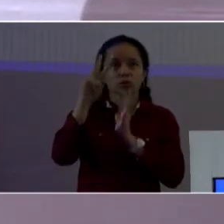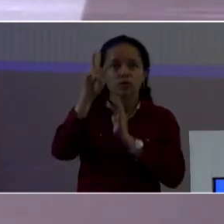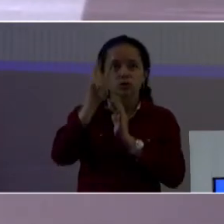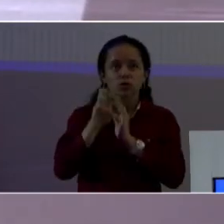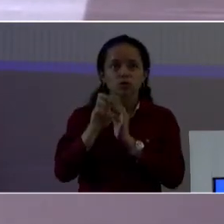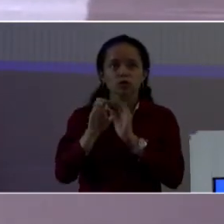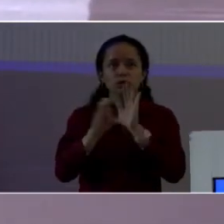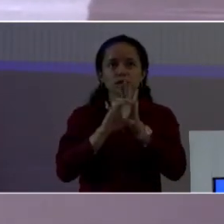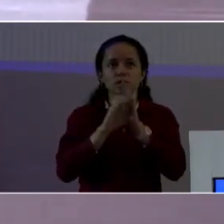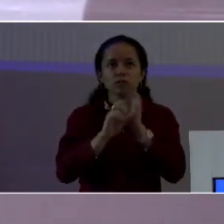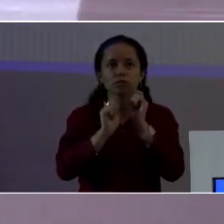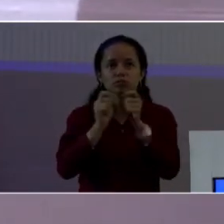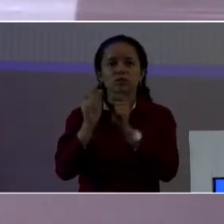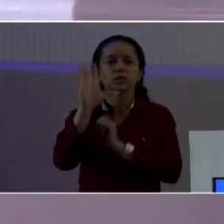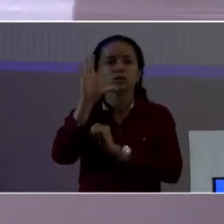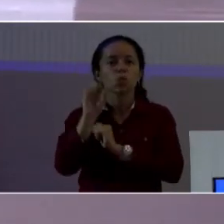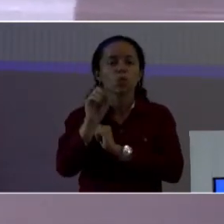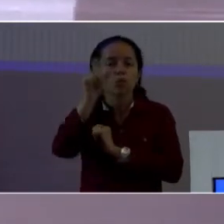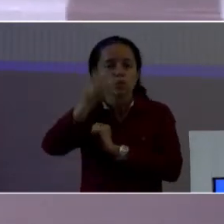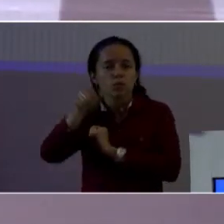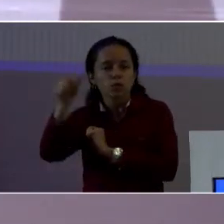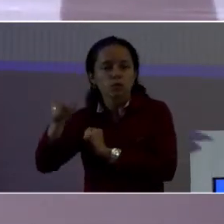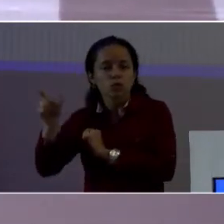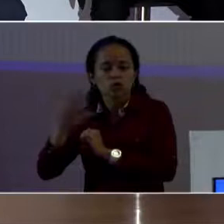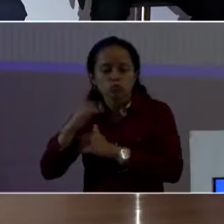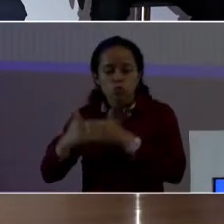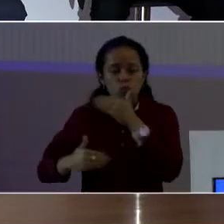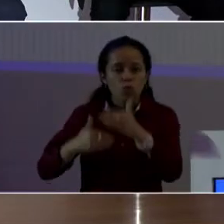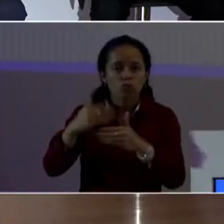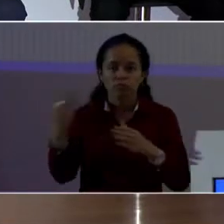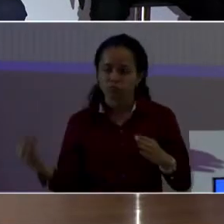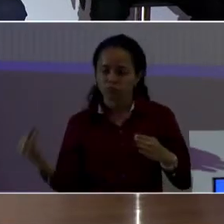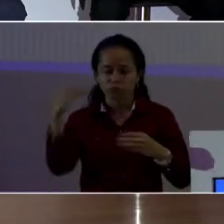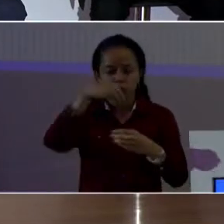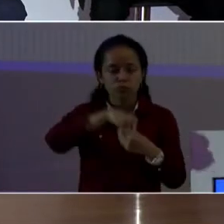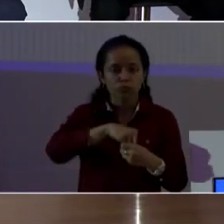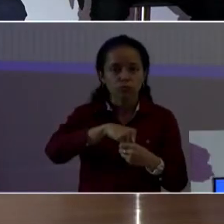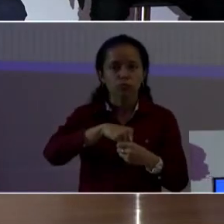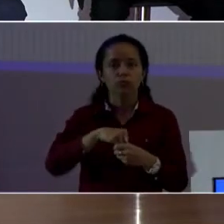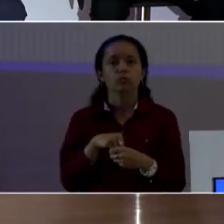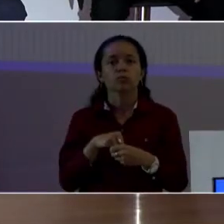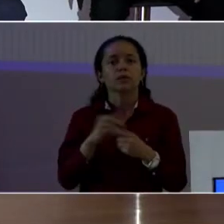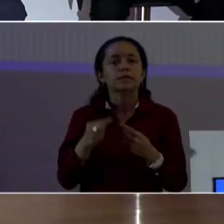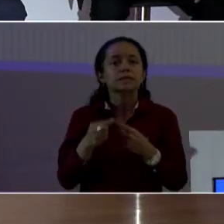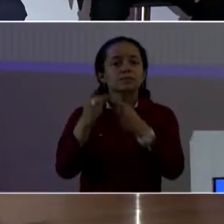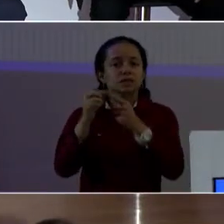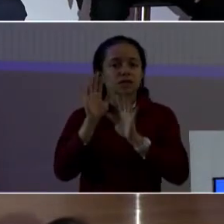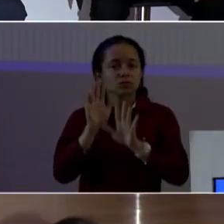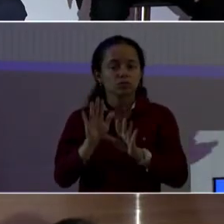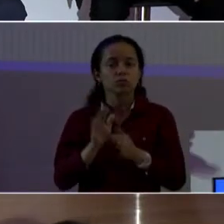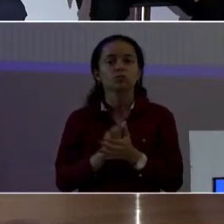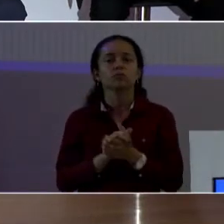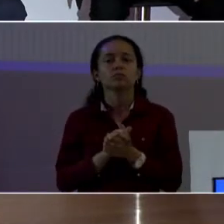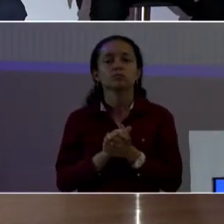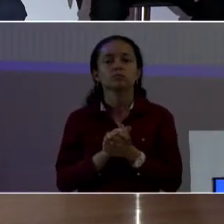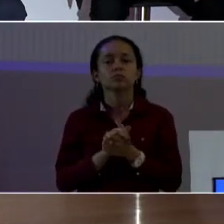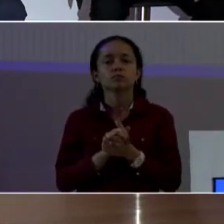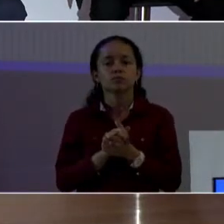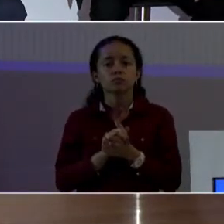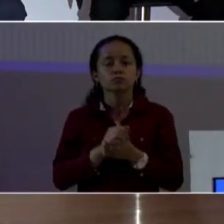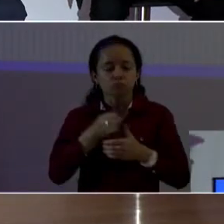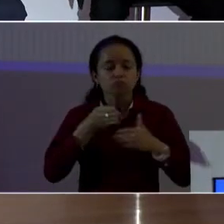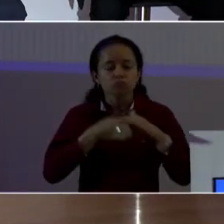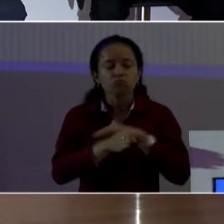logramos certificar casi a 50 personas del proceso de reintegración y reintegración especial que accedieron a